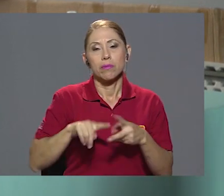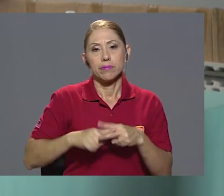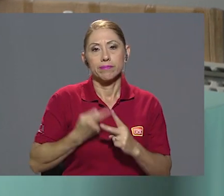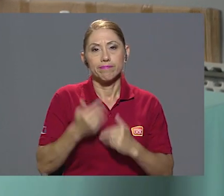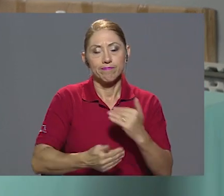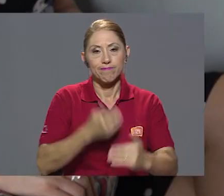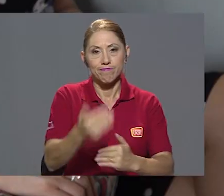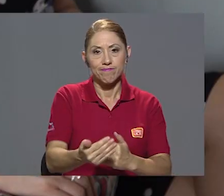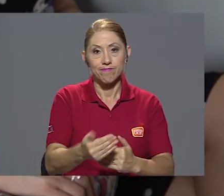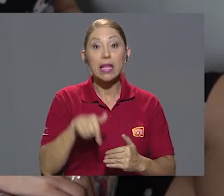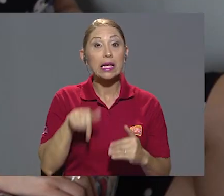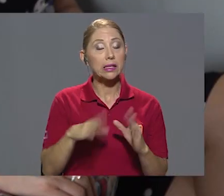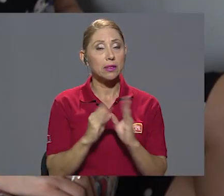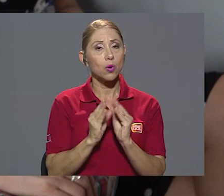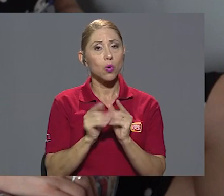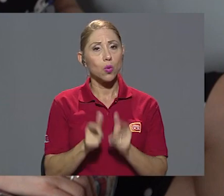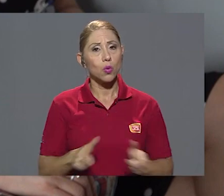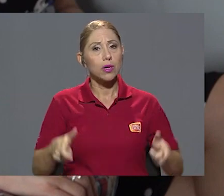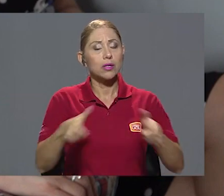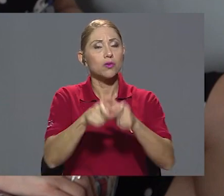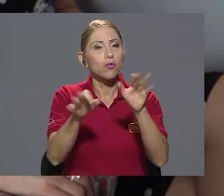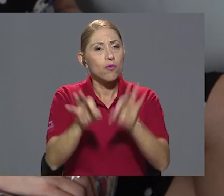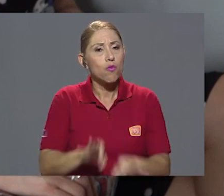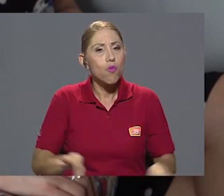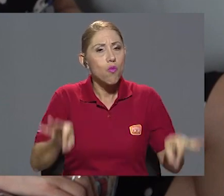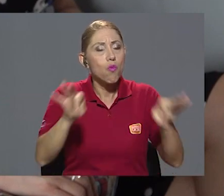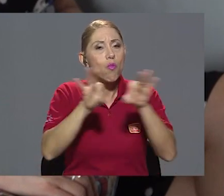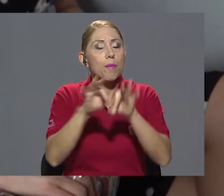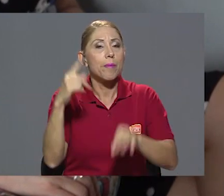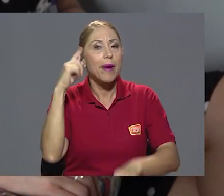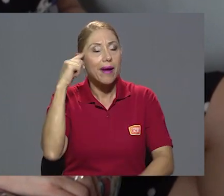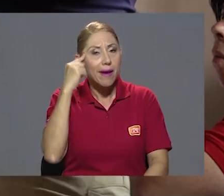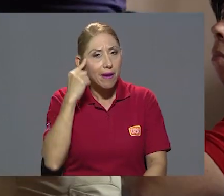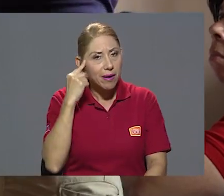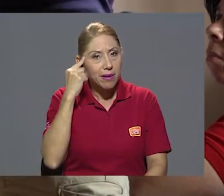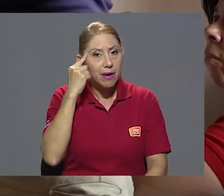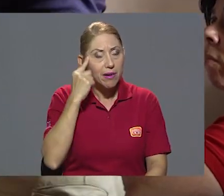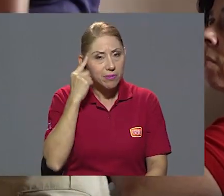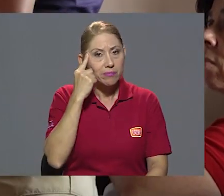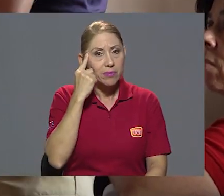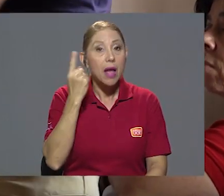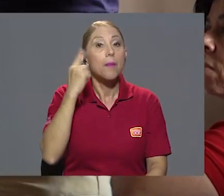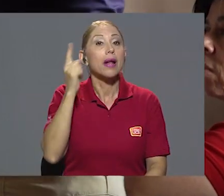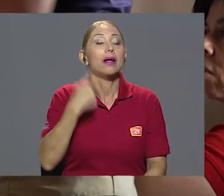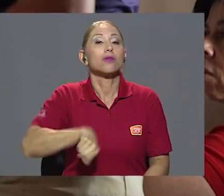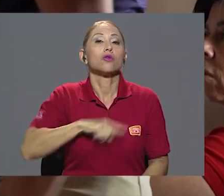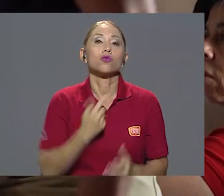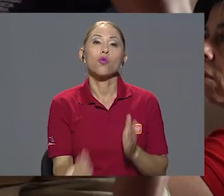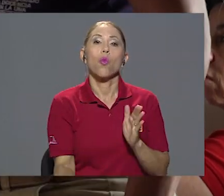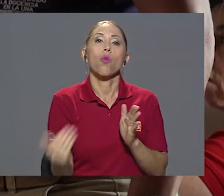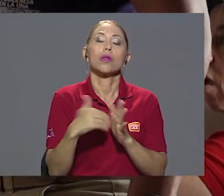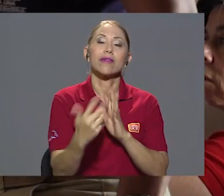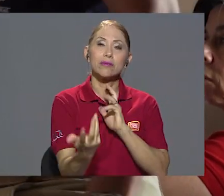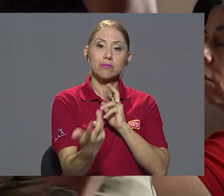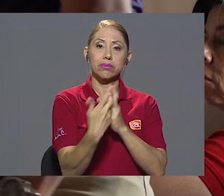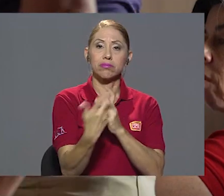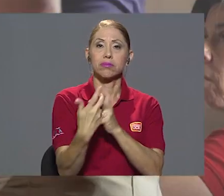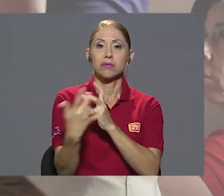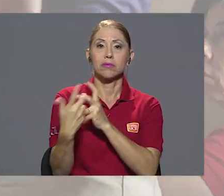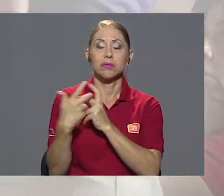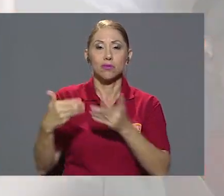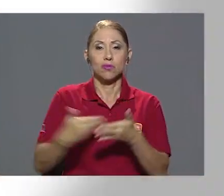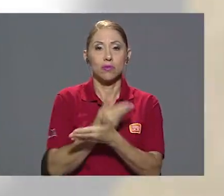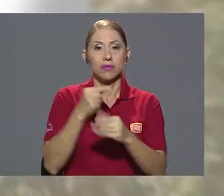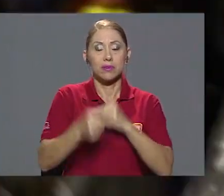poder reflexionar, adaptarnos nuevamente a las nuevas generaciones, a la nueva población y hacer cambios sustantivos en la